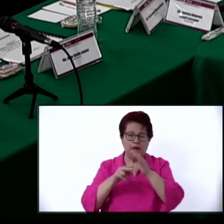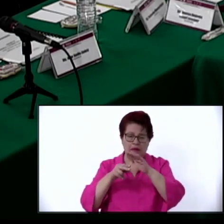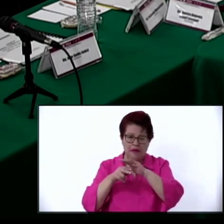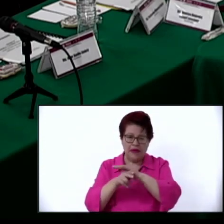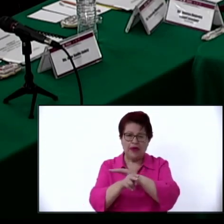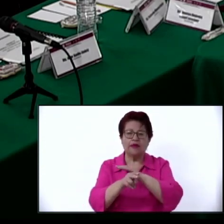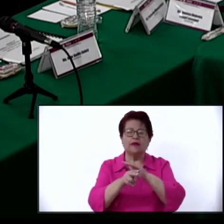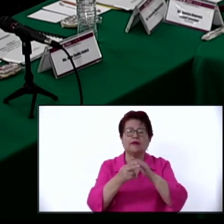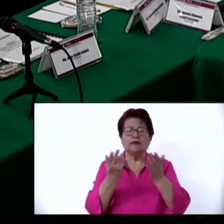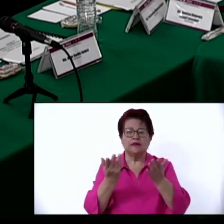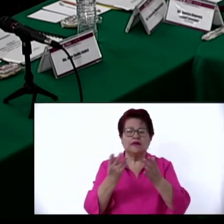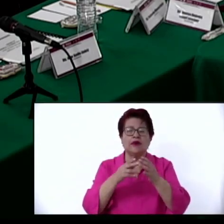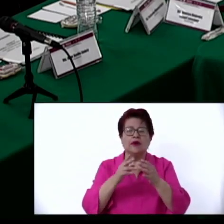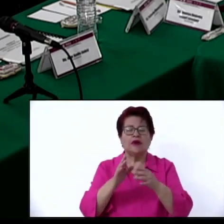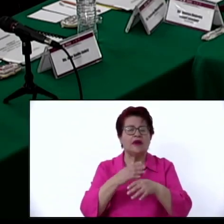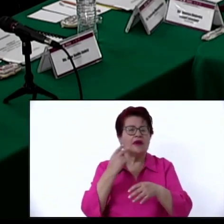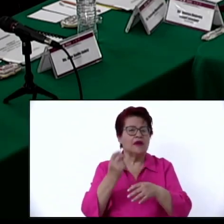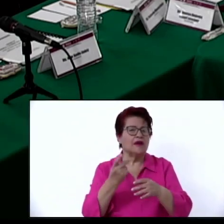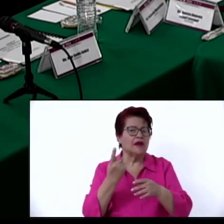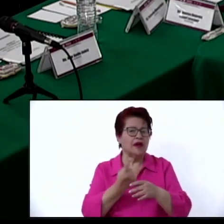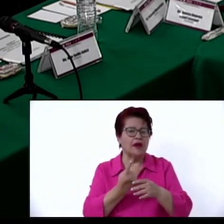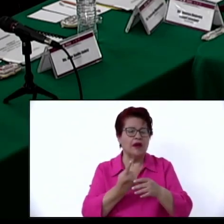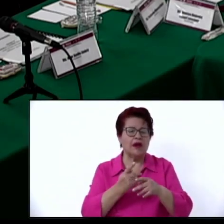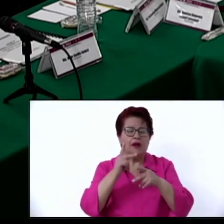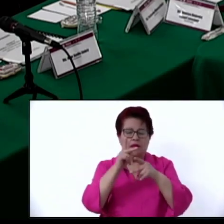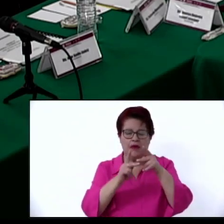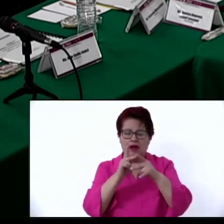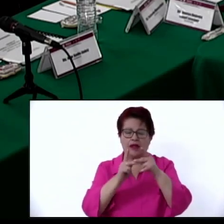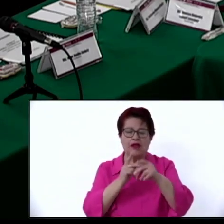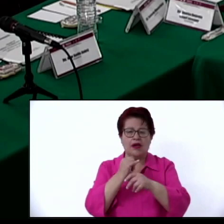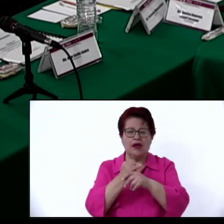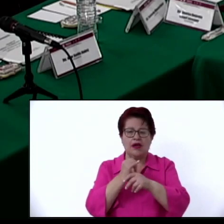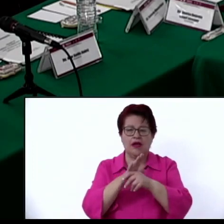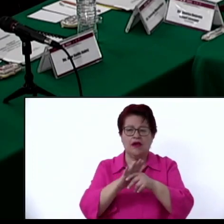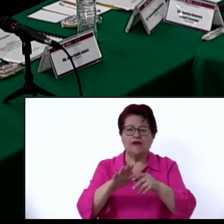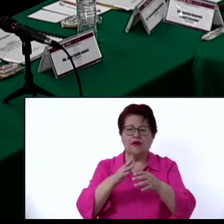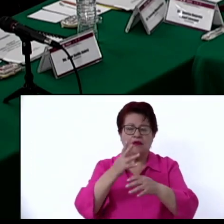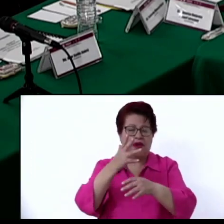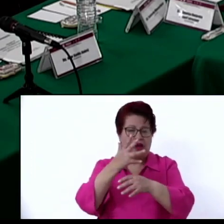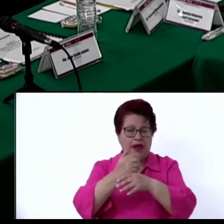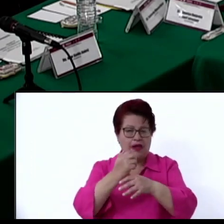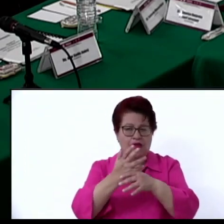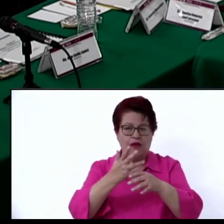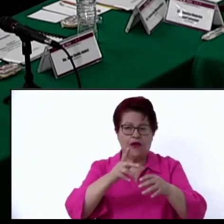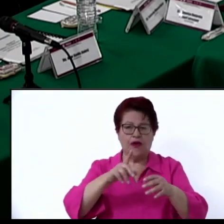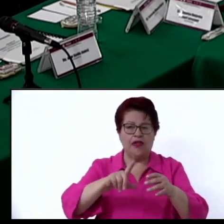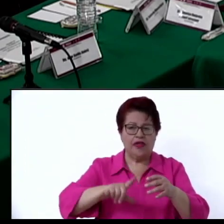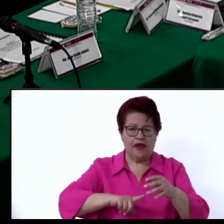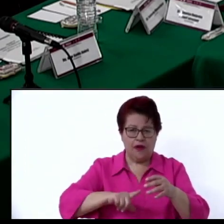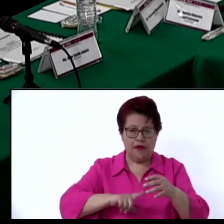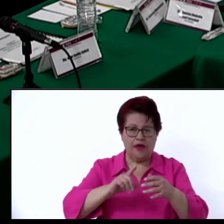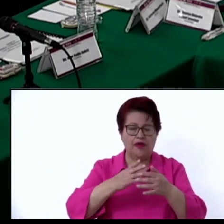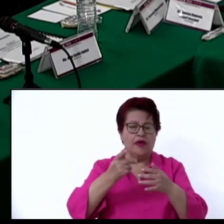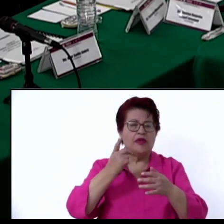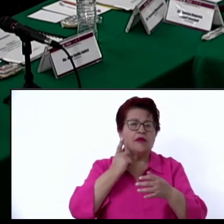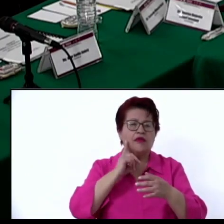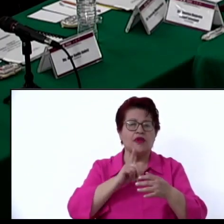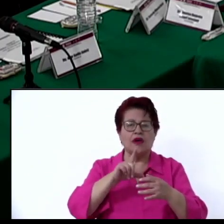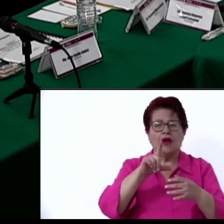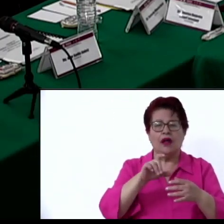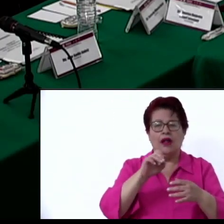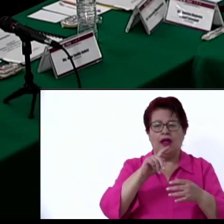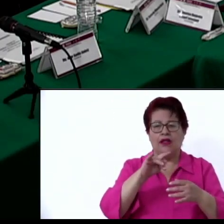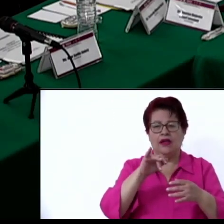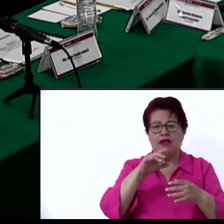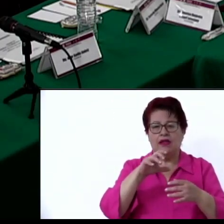Metro, con motivo de la glosa del quinto informe de gobierno. Le pido a la diputada Leticia